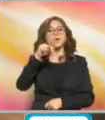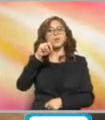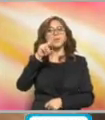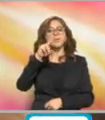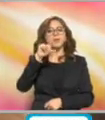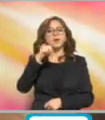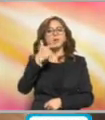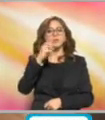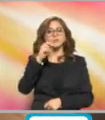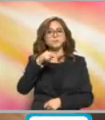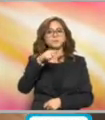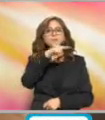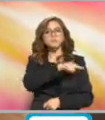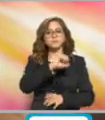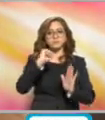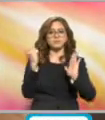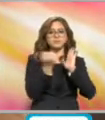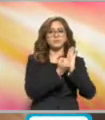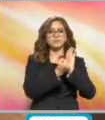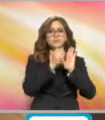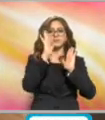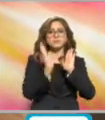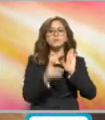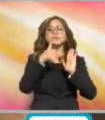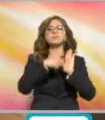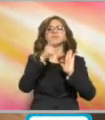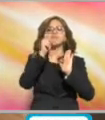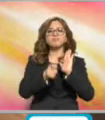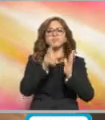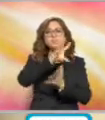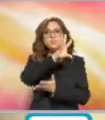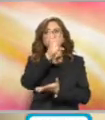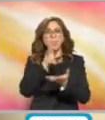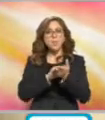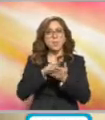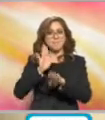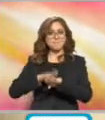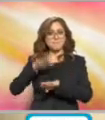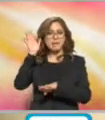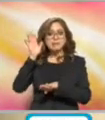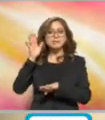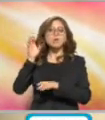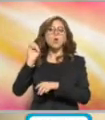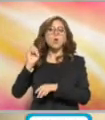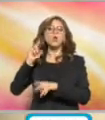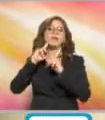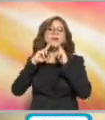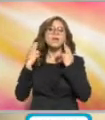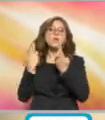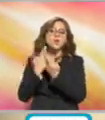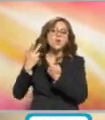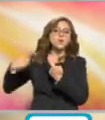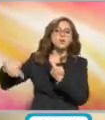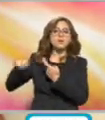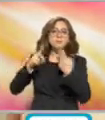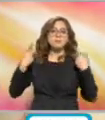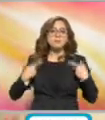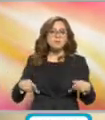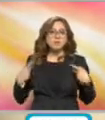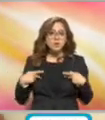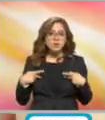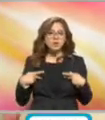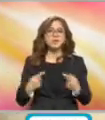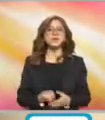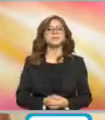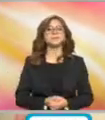ya para preparar todo lo que son eventos, bodas principalmente y eventos sociales. Ha hecho